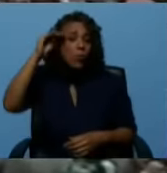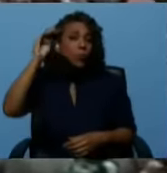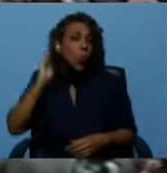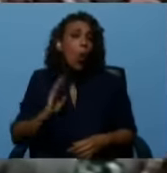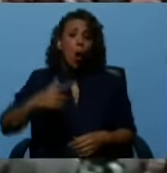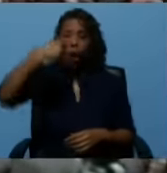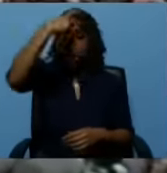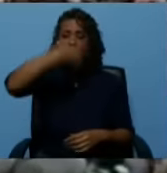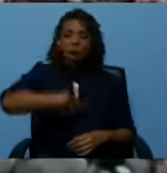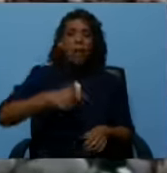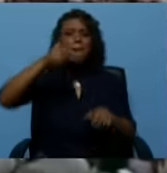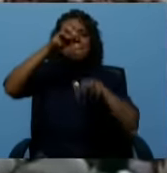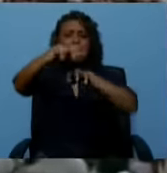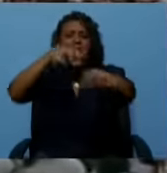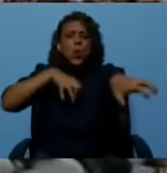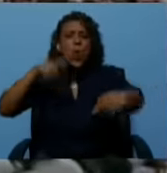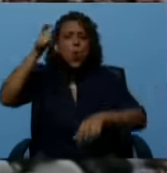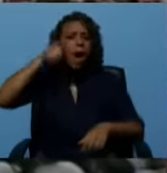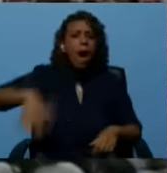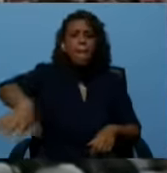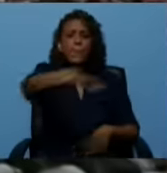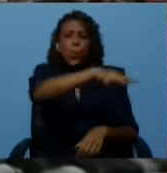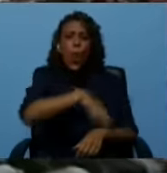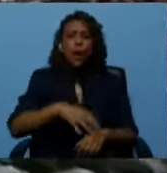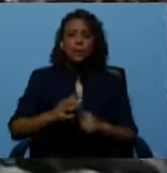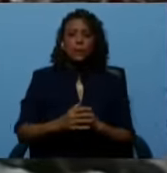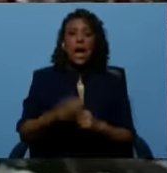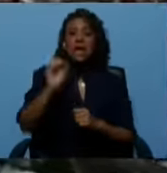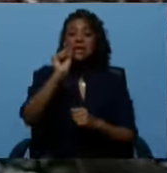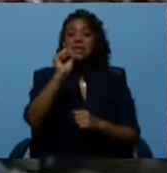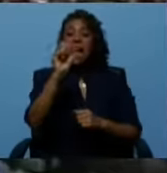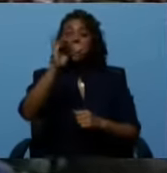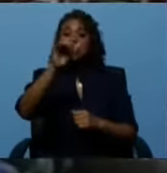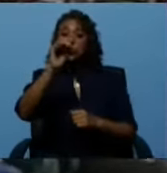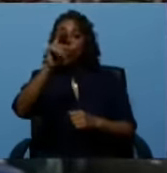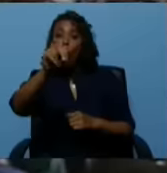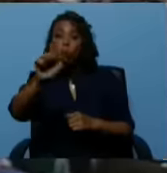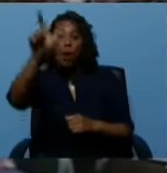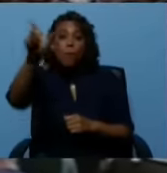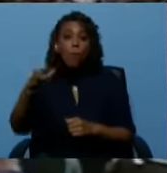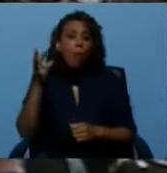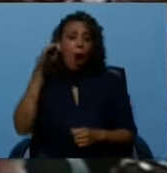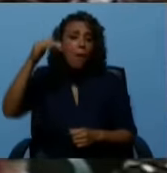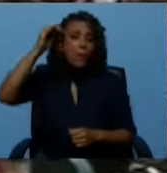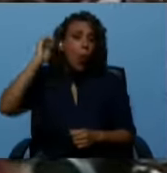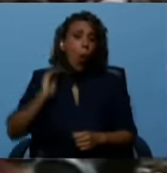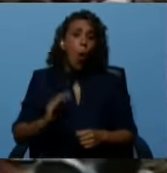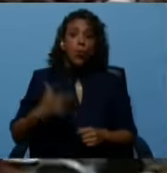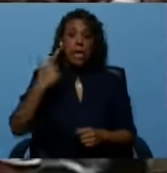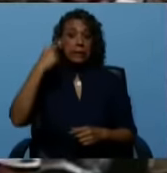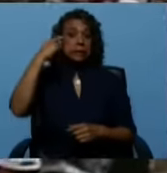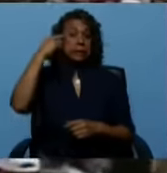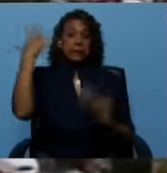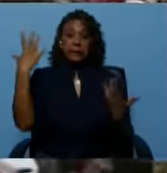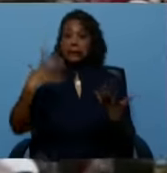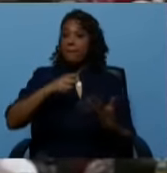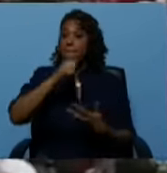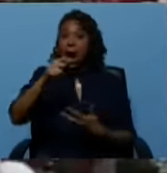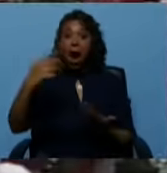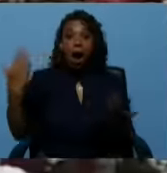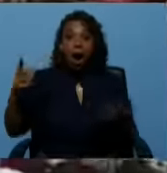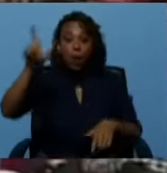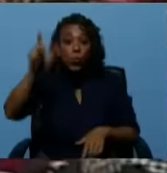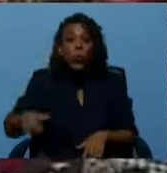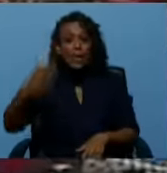llamada por el pueblo de Venezuela, la Sayona fascista y terrorista,